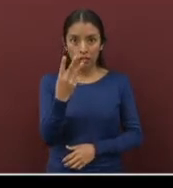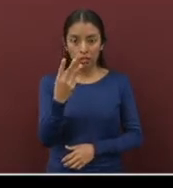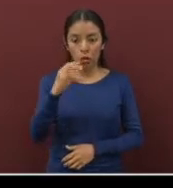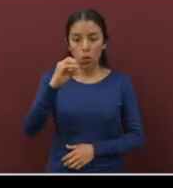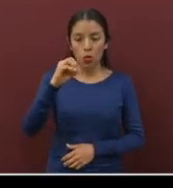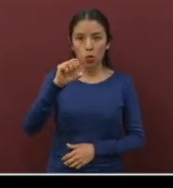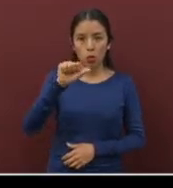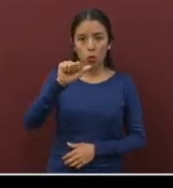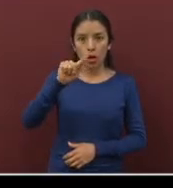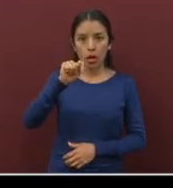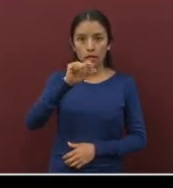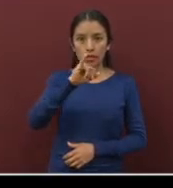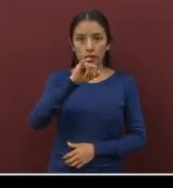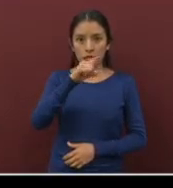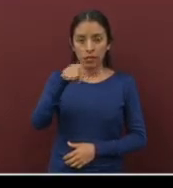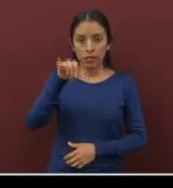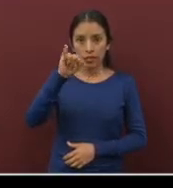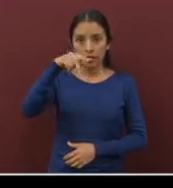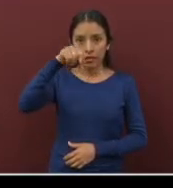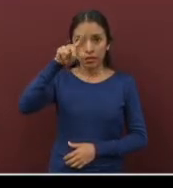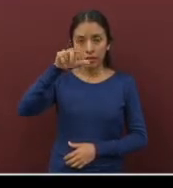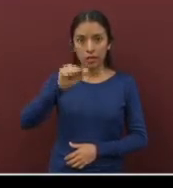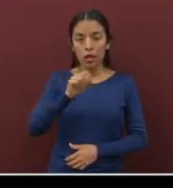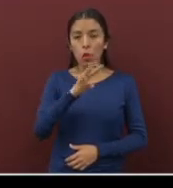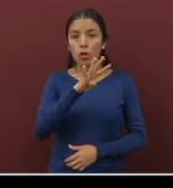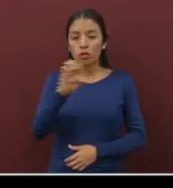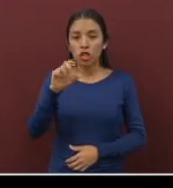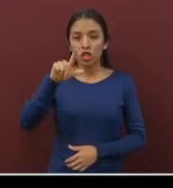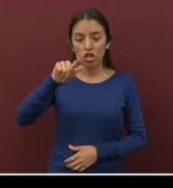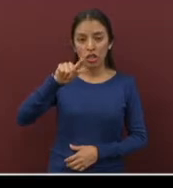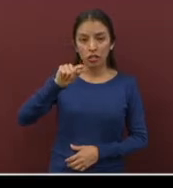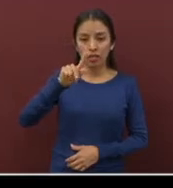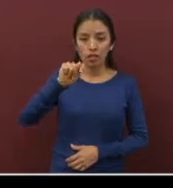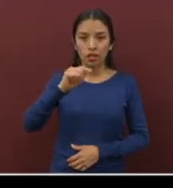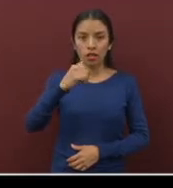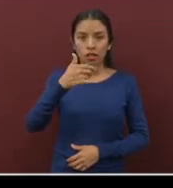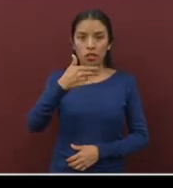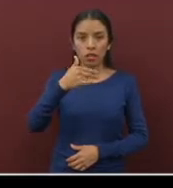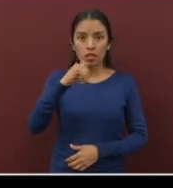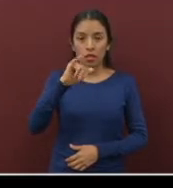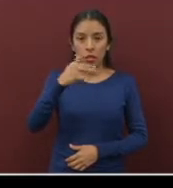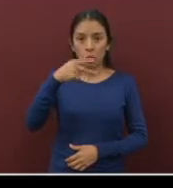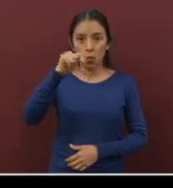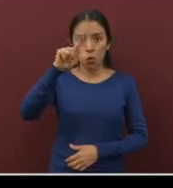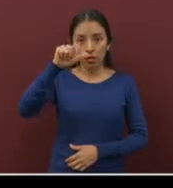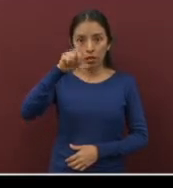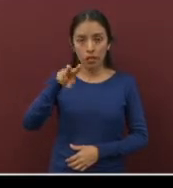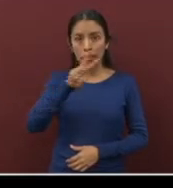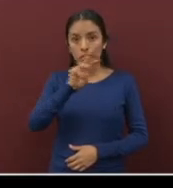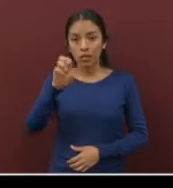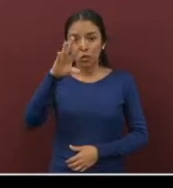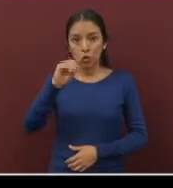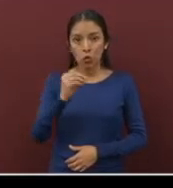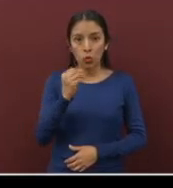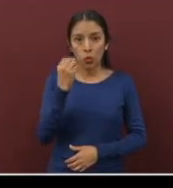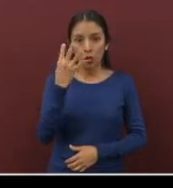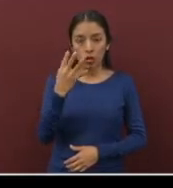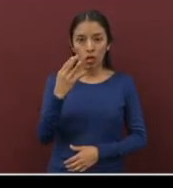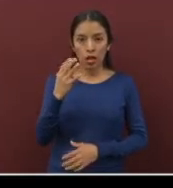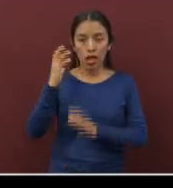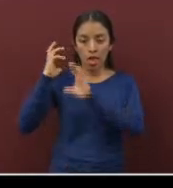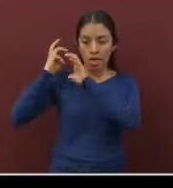coatzintla 470 tihuatlán con 394 álamo temapache